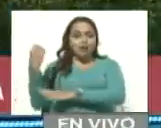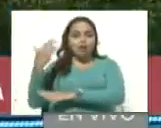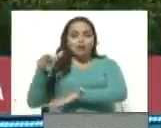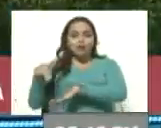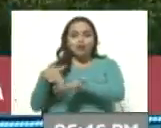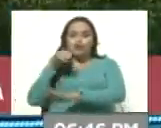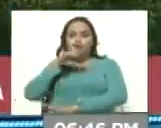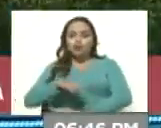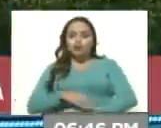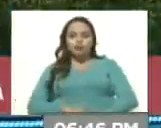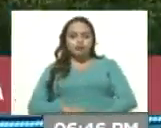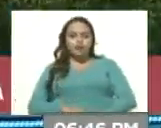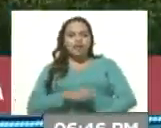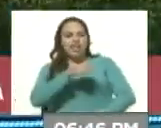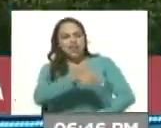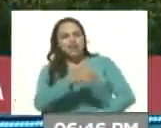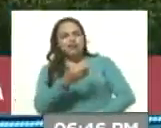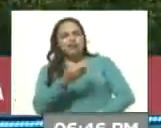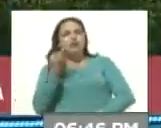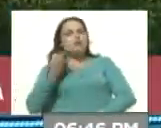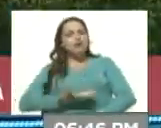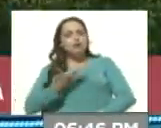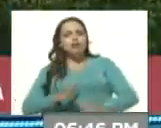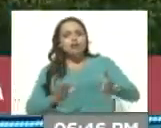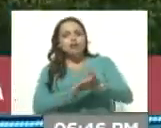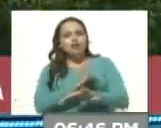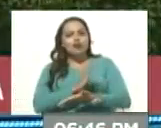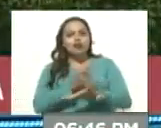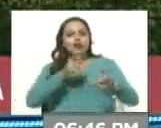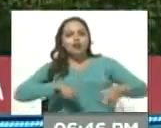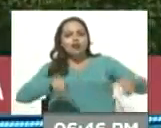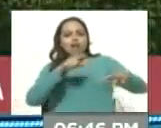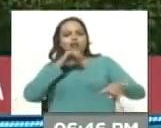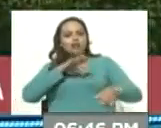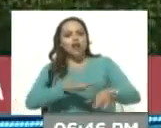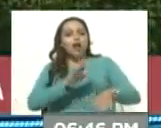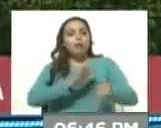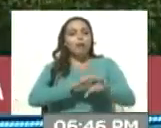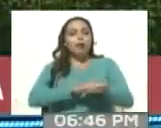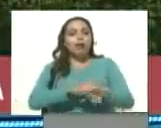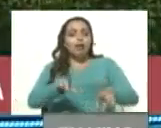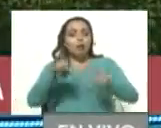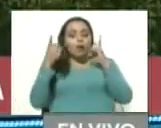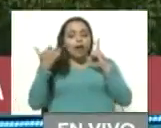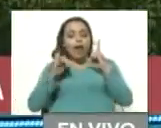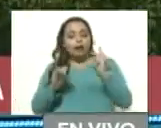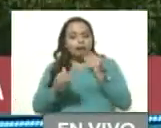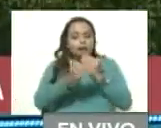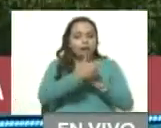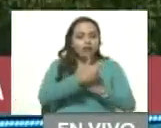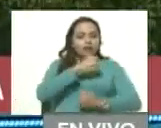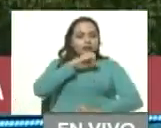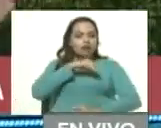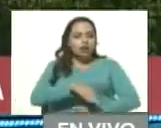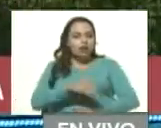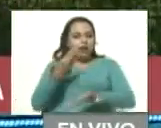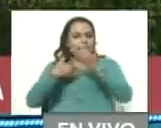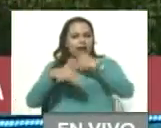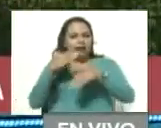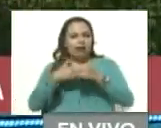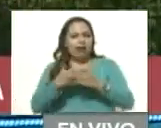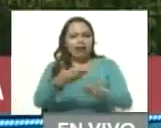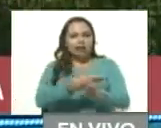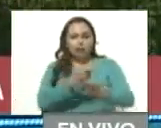con un elemento de reivindicación histórica porque la guaira ha sido invisibilizada por la historia cuarta republicana cuando uno